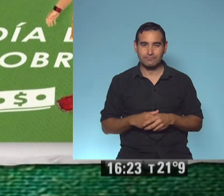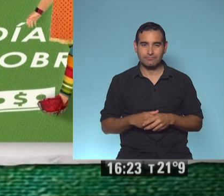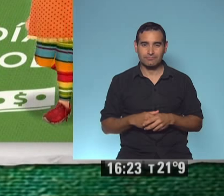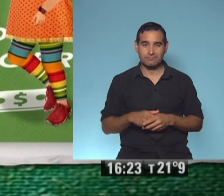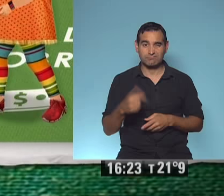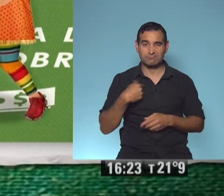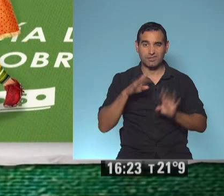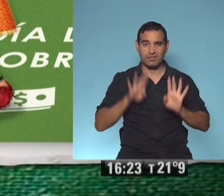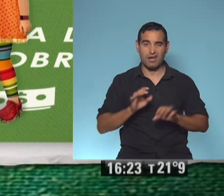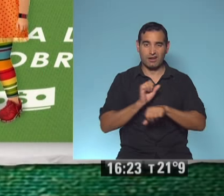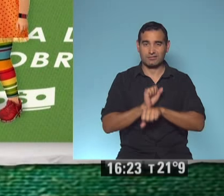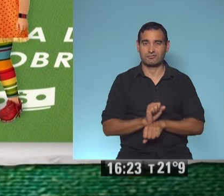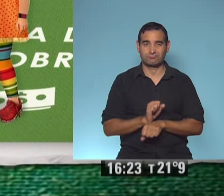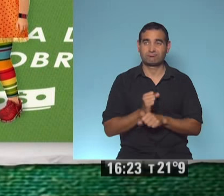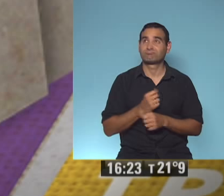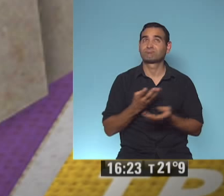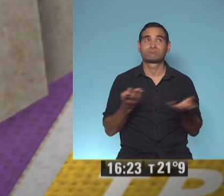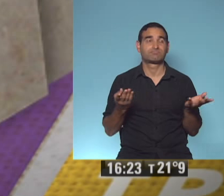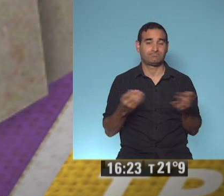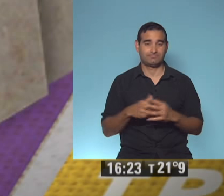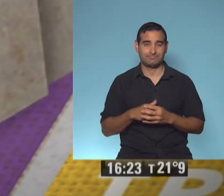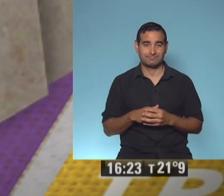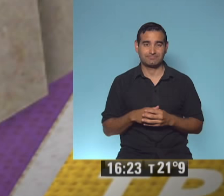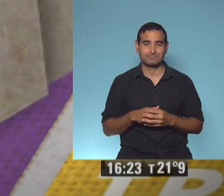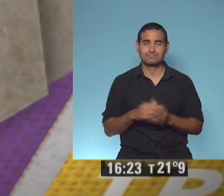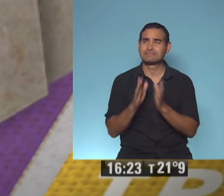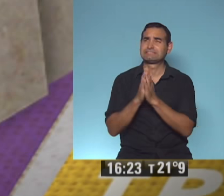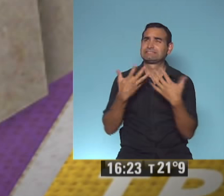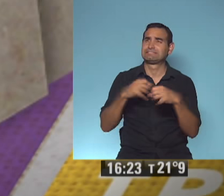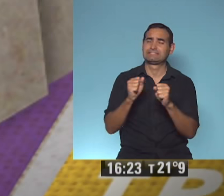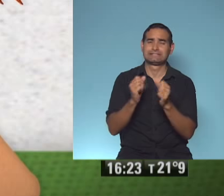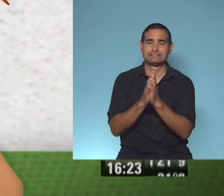¡Mi cárcel! ¡Sáquenme de acá!